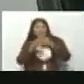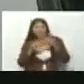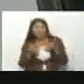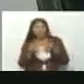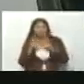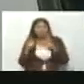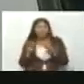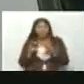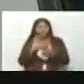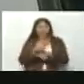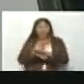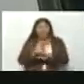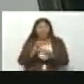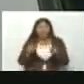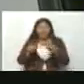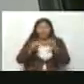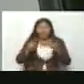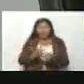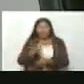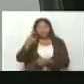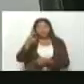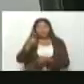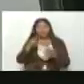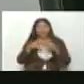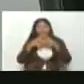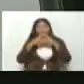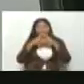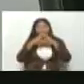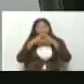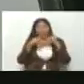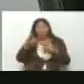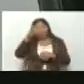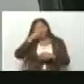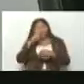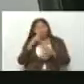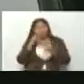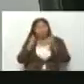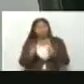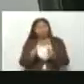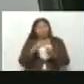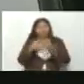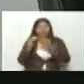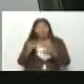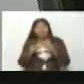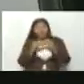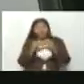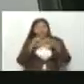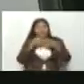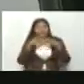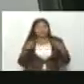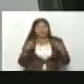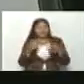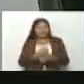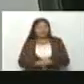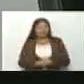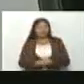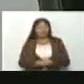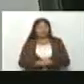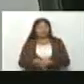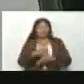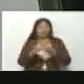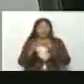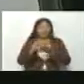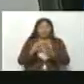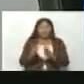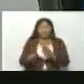correctivo, predictivo. Allí hay, anualmente se hace una parada, de mantenimiento generalizada para poner